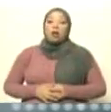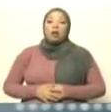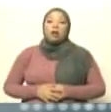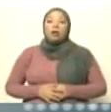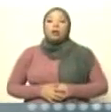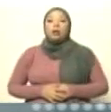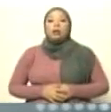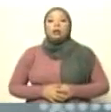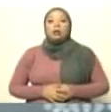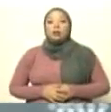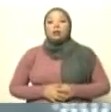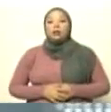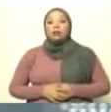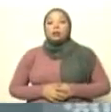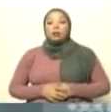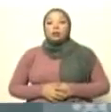bueno,